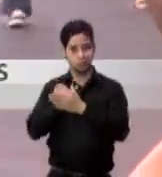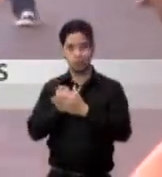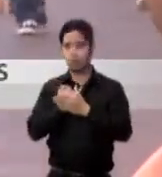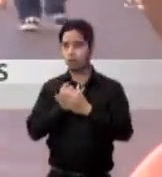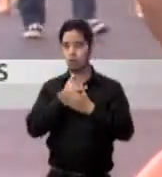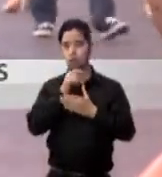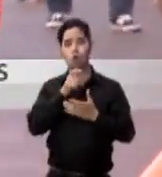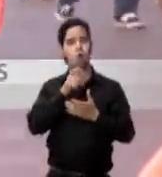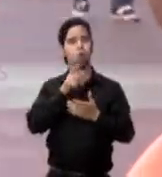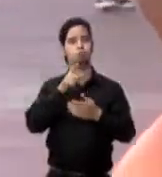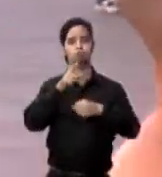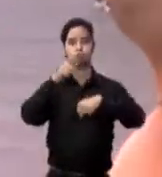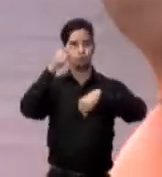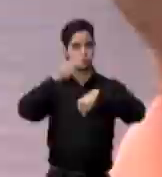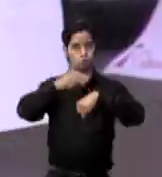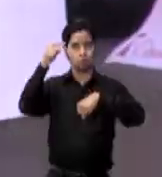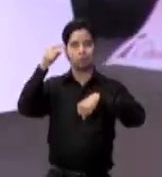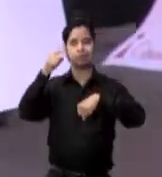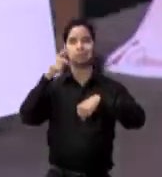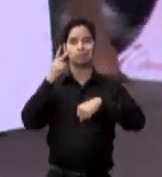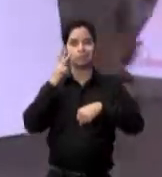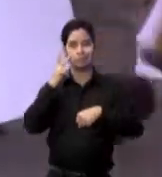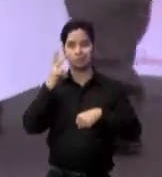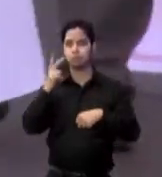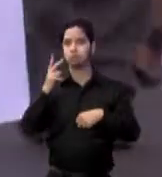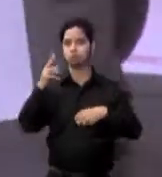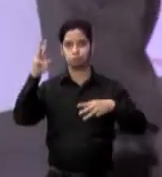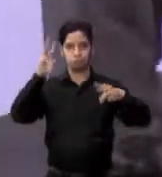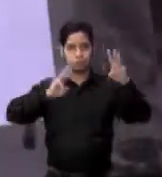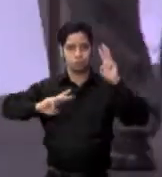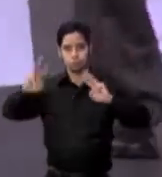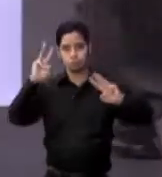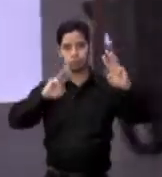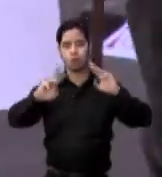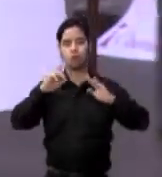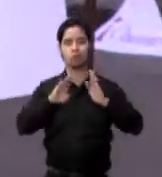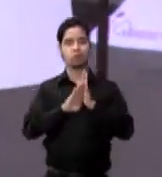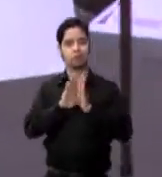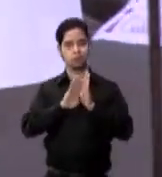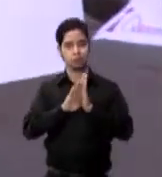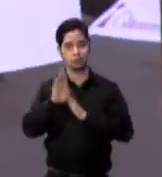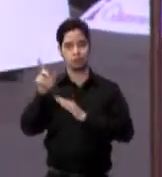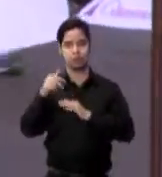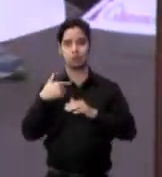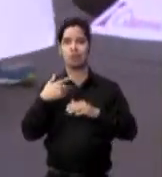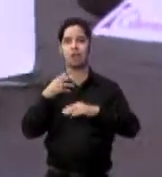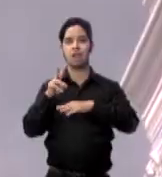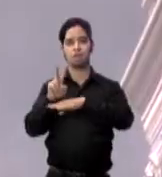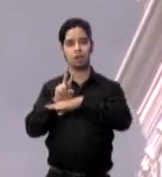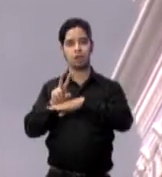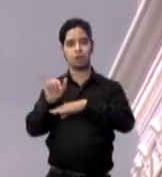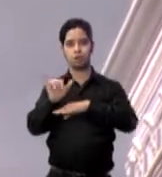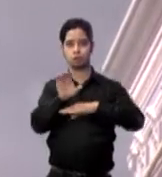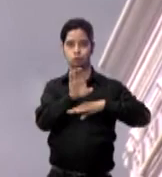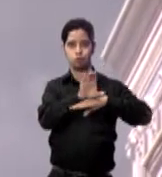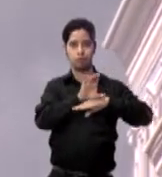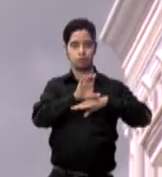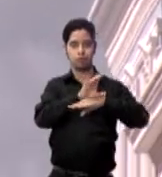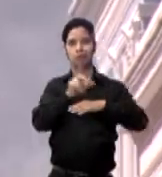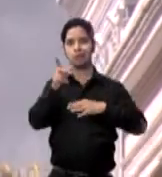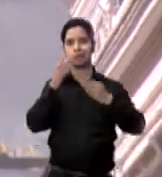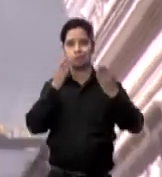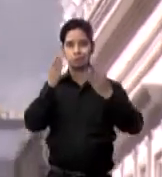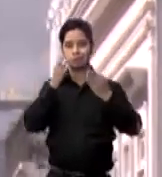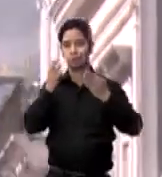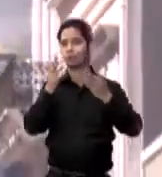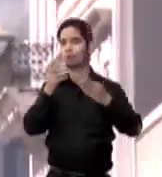impuntualidad demuestra inacción y poca preocupación por el desarrollo y bienestar de las islas municipios de Vieques y Culebra. Señalan que el servicio ha